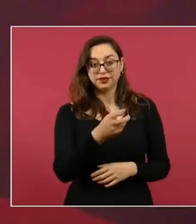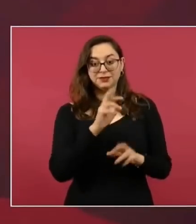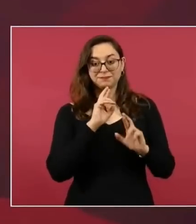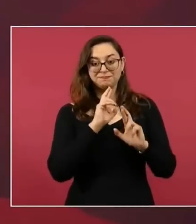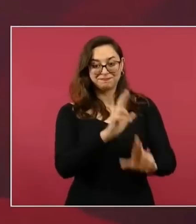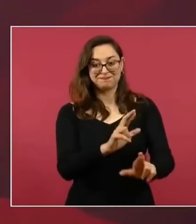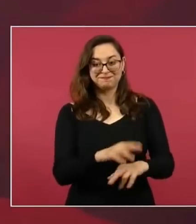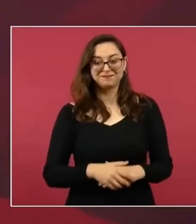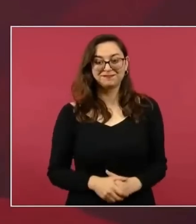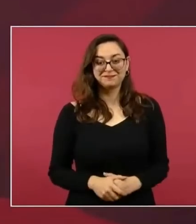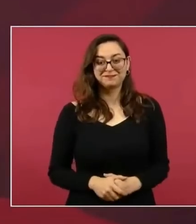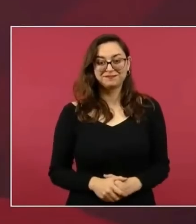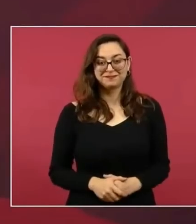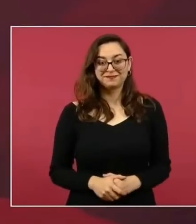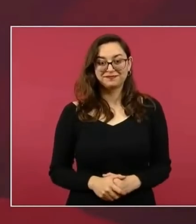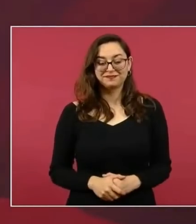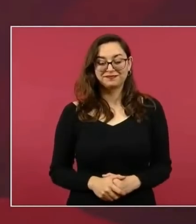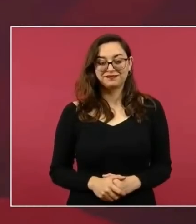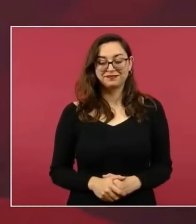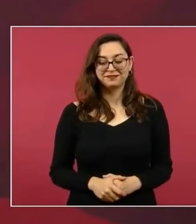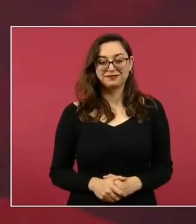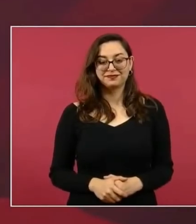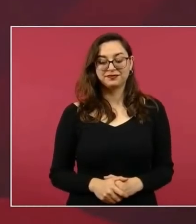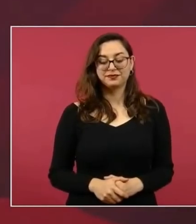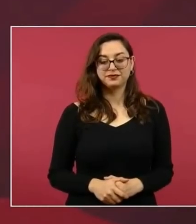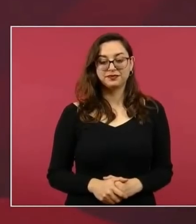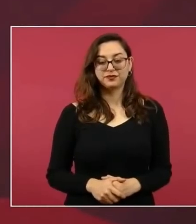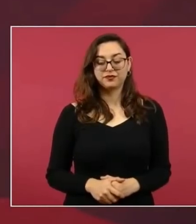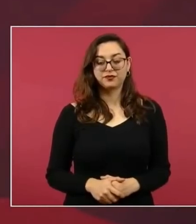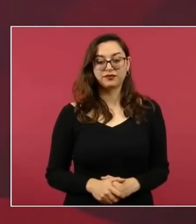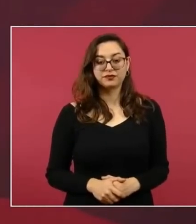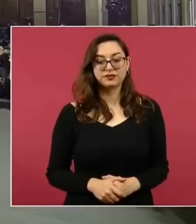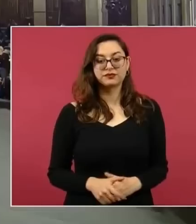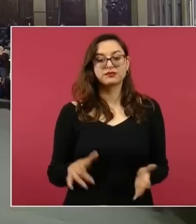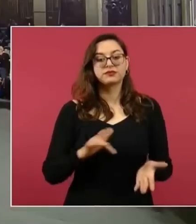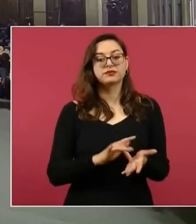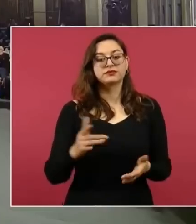respuesta a lo de Sheridan. Gracias, presidente. Y